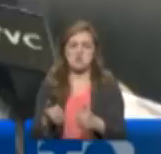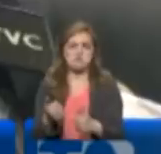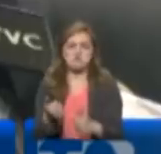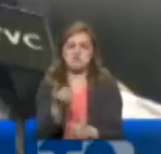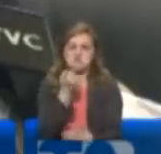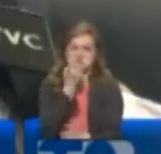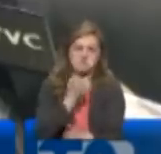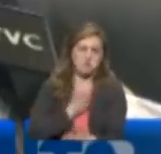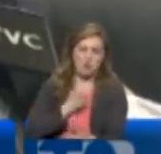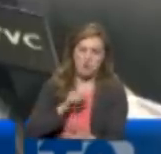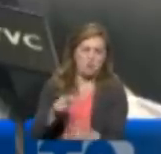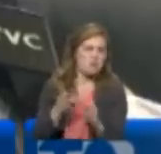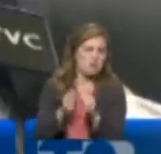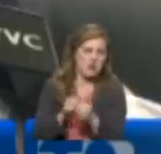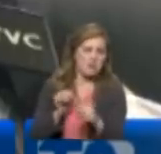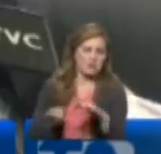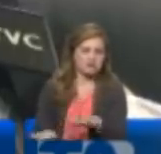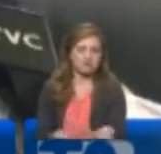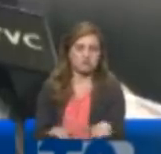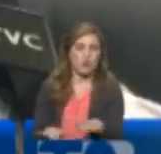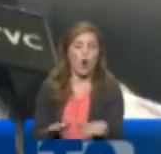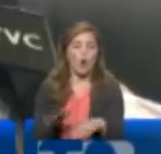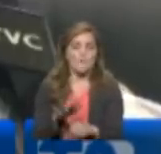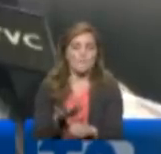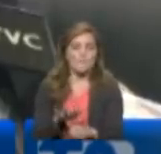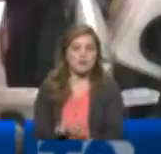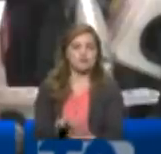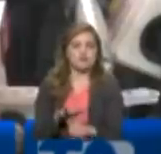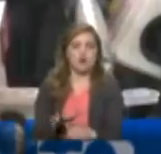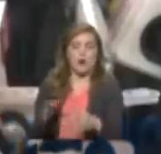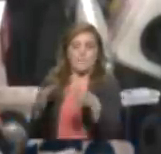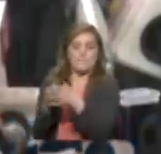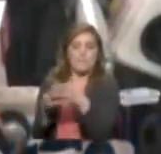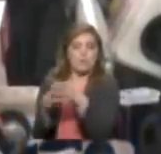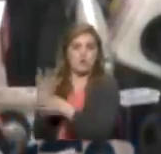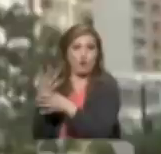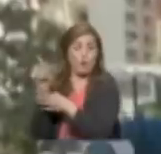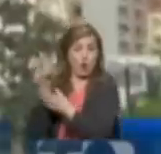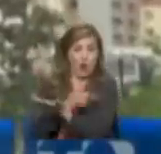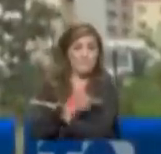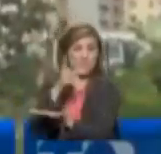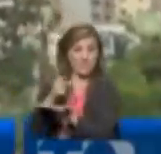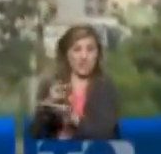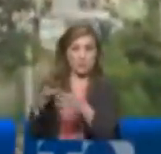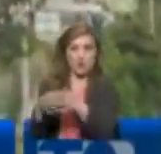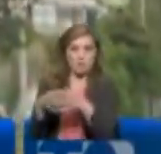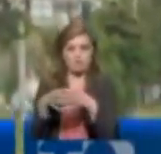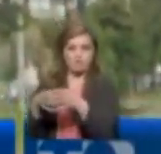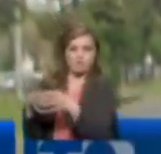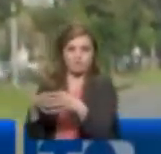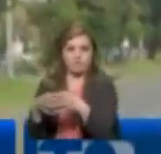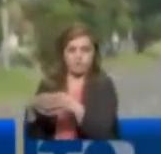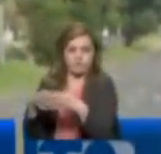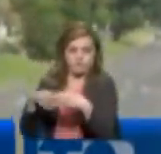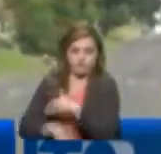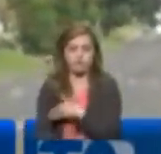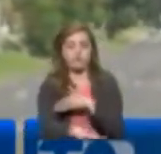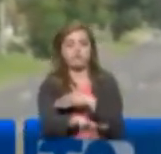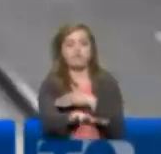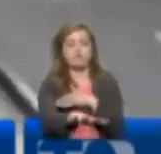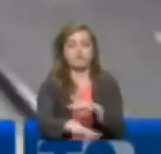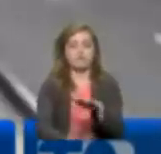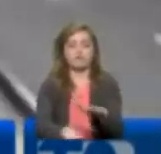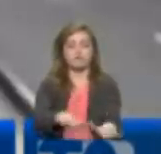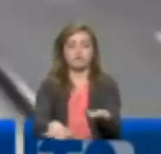podrían ser también empujada con presiones internas del volcán la funcionaria agregó que no es el primer enjambre sísmico producido en